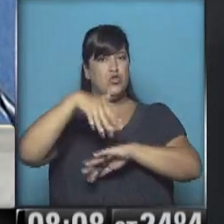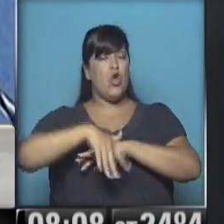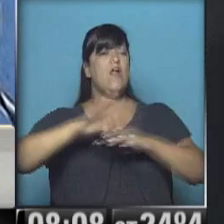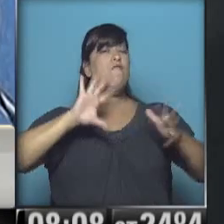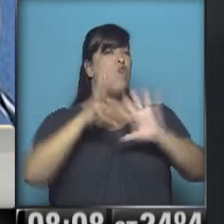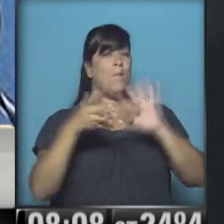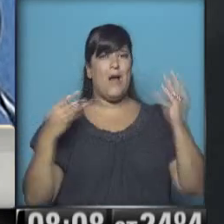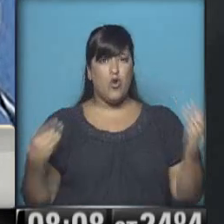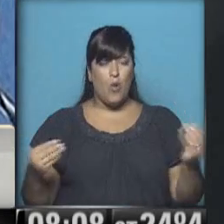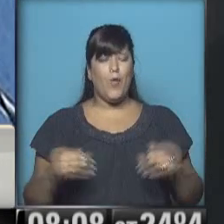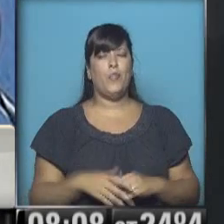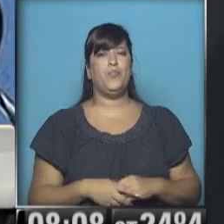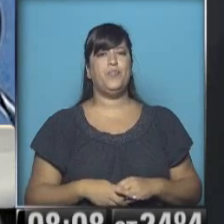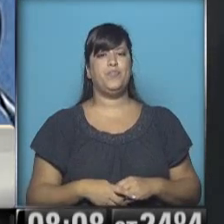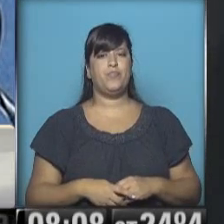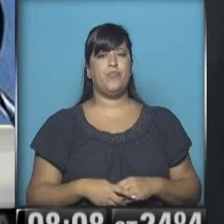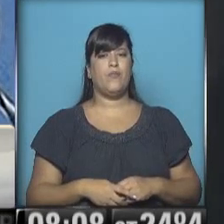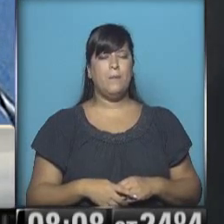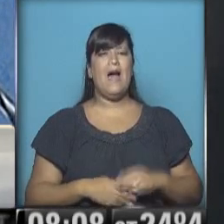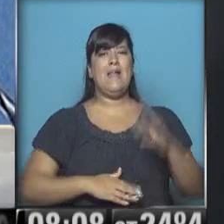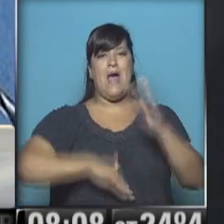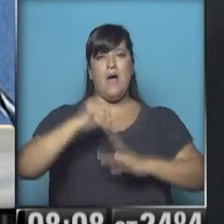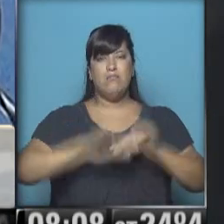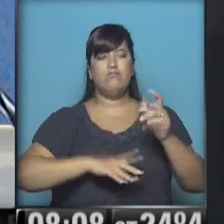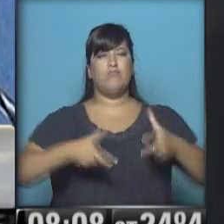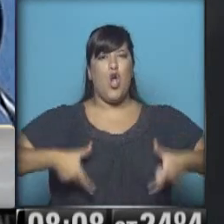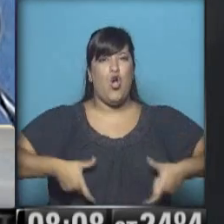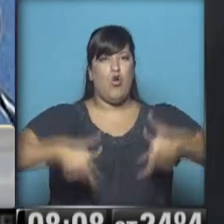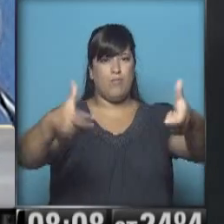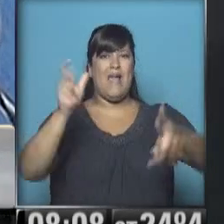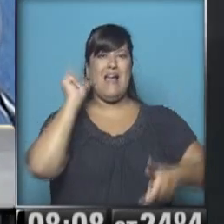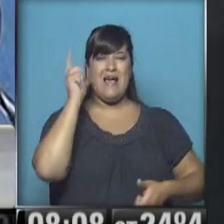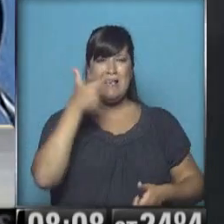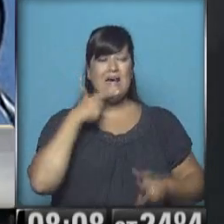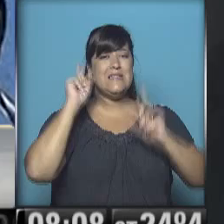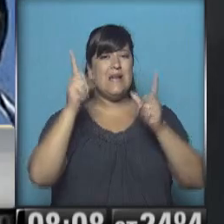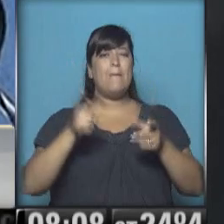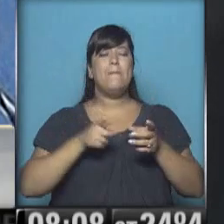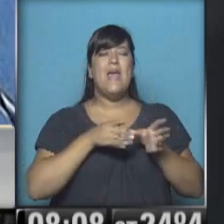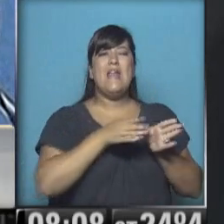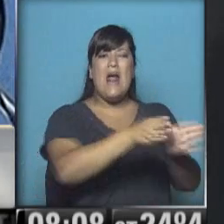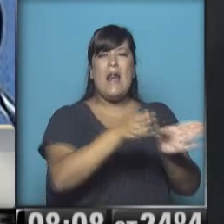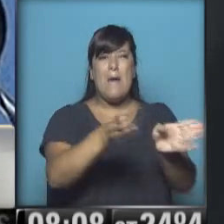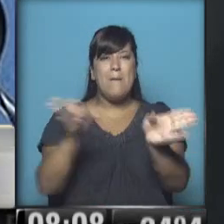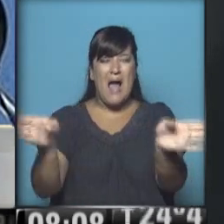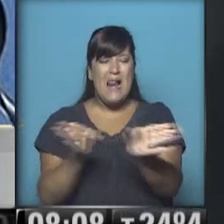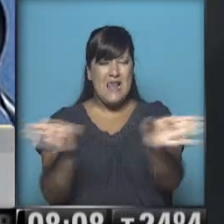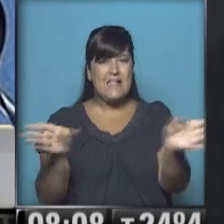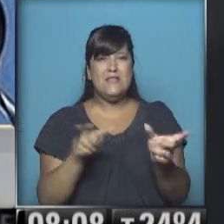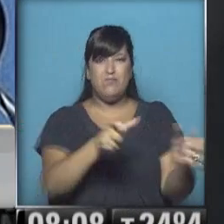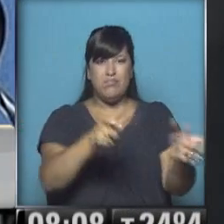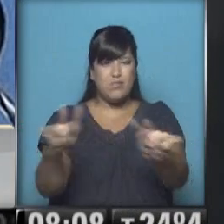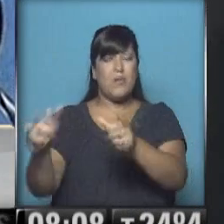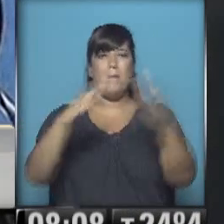para todo lo que es la construcción del gasoducto troncal, más los ramales de aproximación, y esto involucra